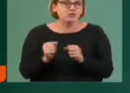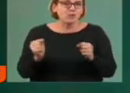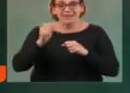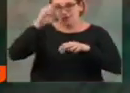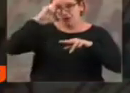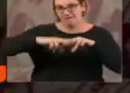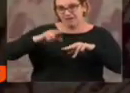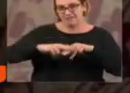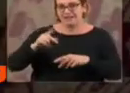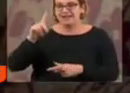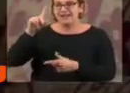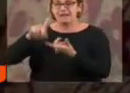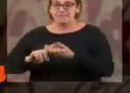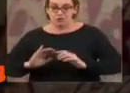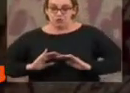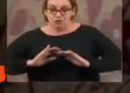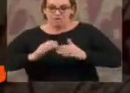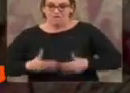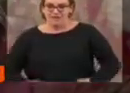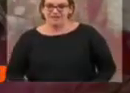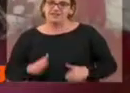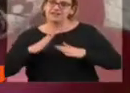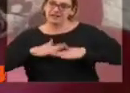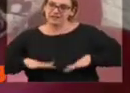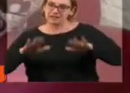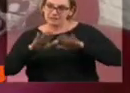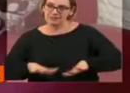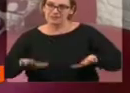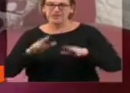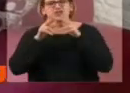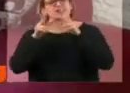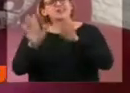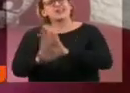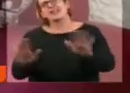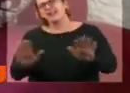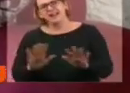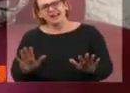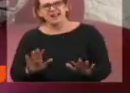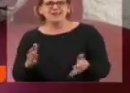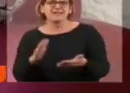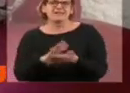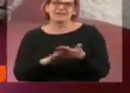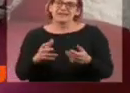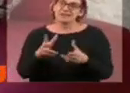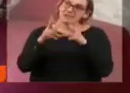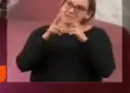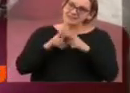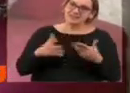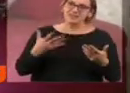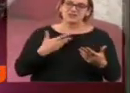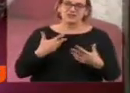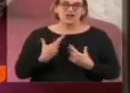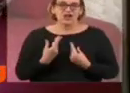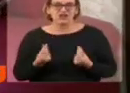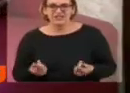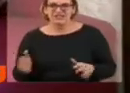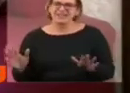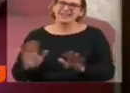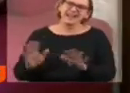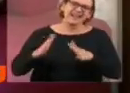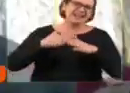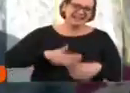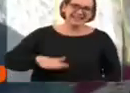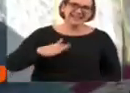Su esposa embarazada trataba de tranquilizarlo. Yo le decía, no, Ismael. Y me decía, yo siento este síntoma. Yo, no, Ismael,